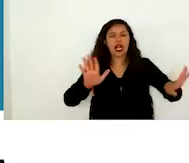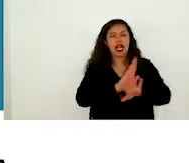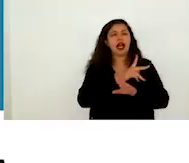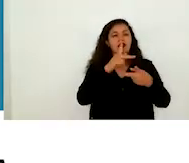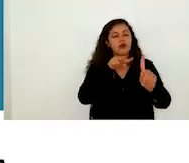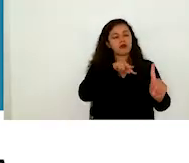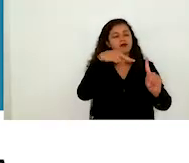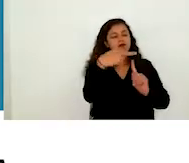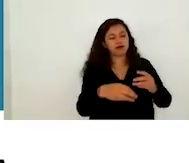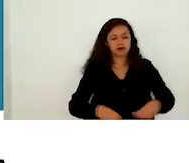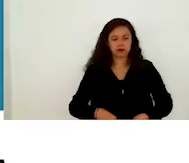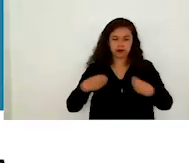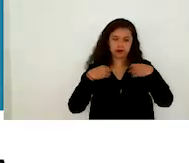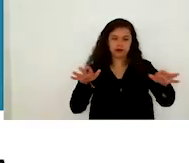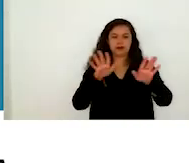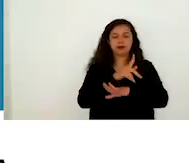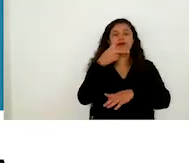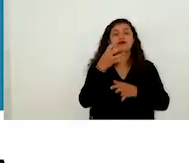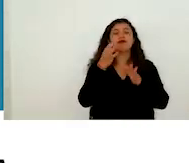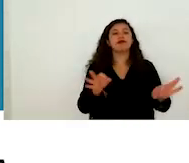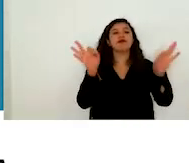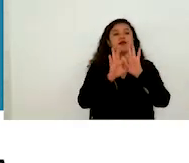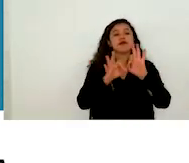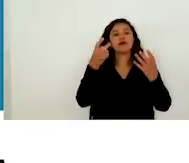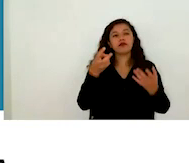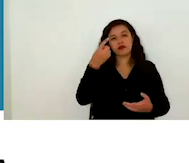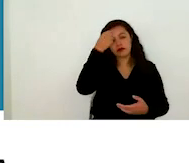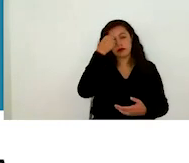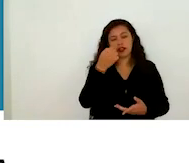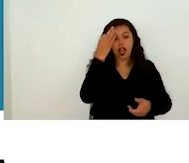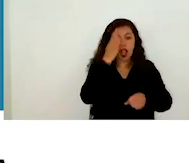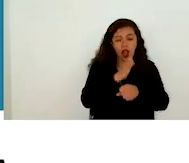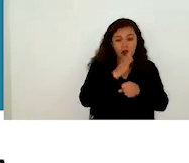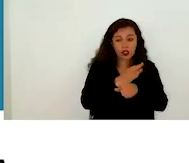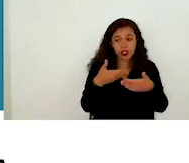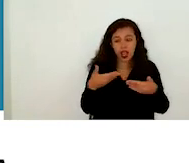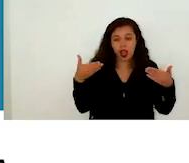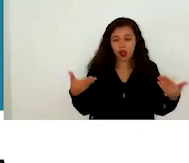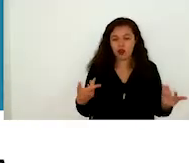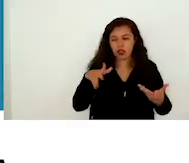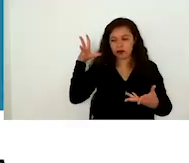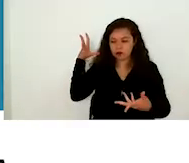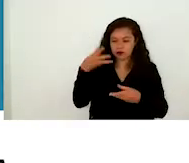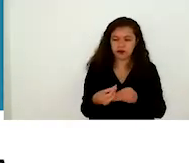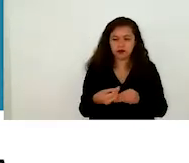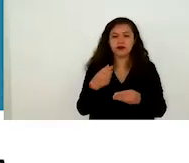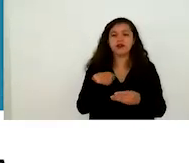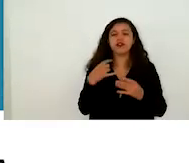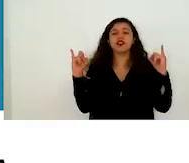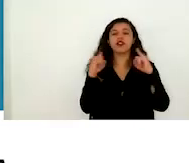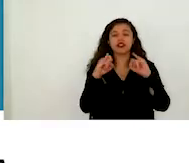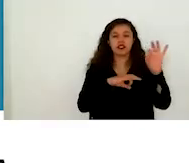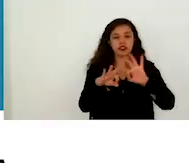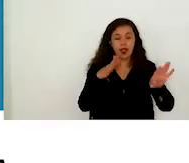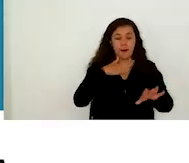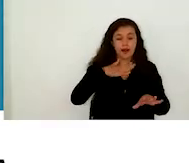y es muy importante que se ubiquen en el aquí y el ahora si yo trabajo en una institución es mi